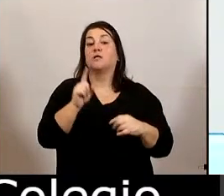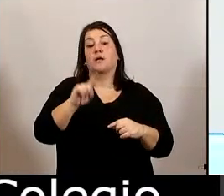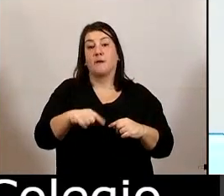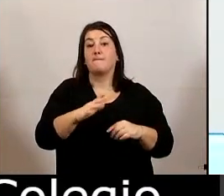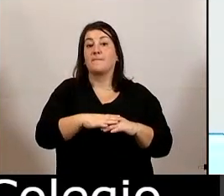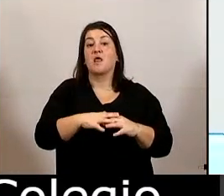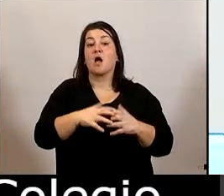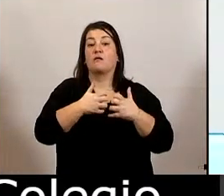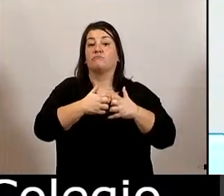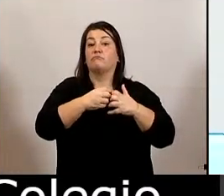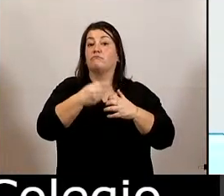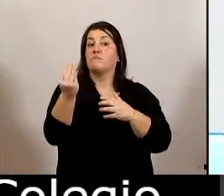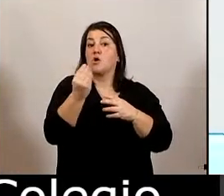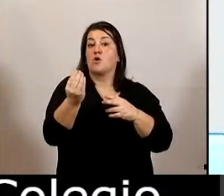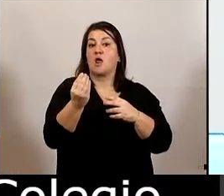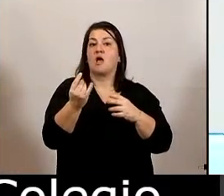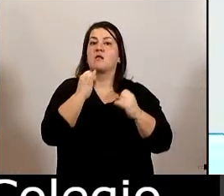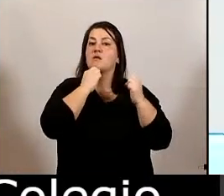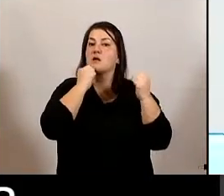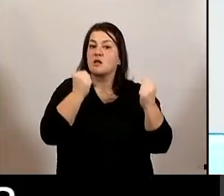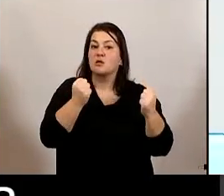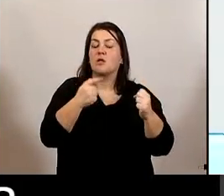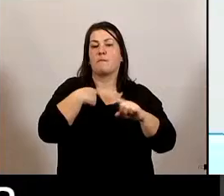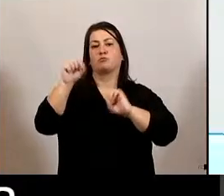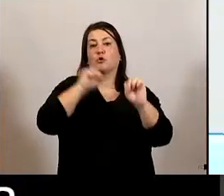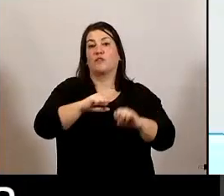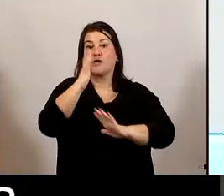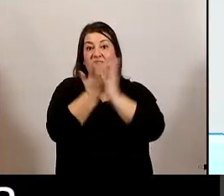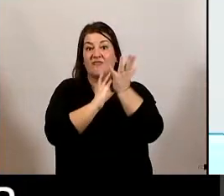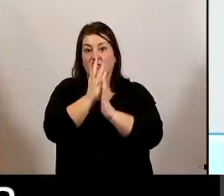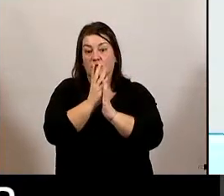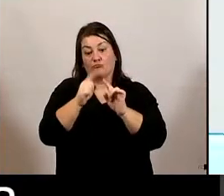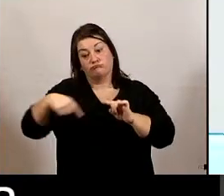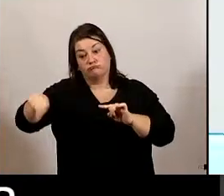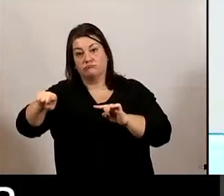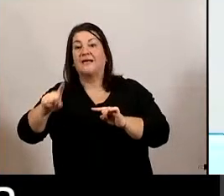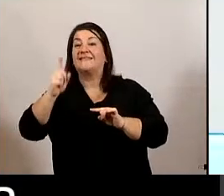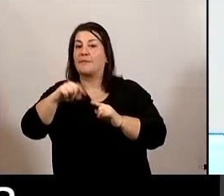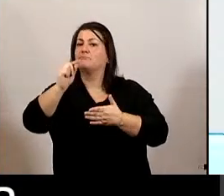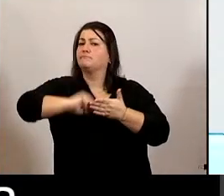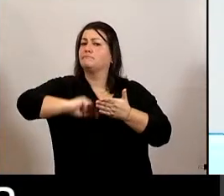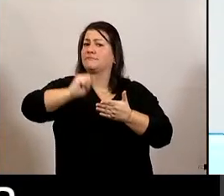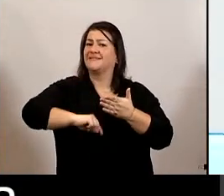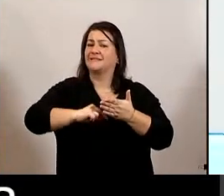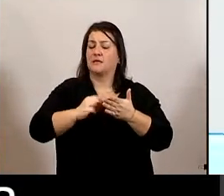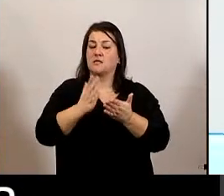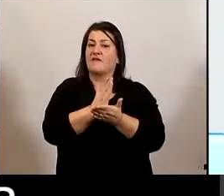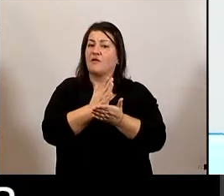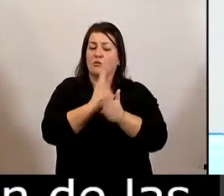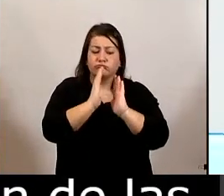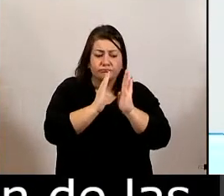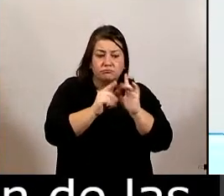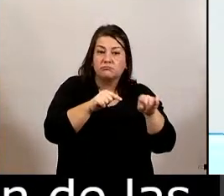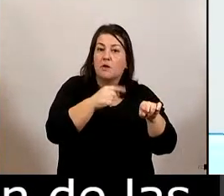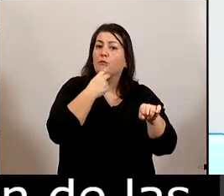eficiencia energética y la protección contra incendios. Hemos aprobado la contratación de las intervenciones necesarias por más de